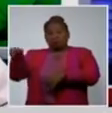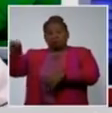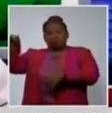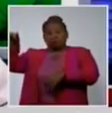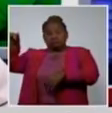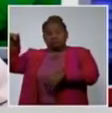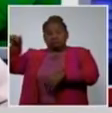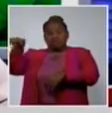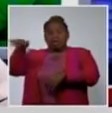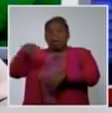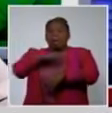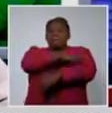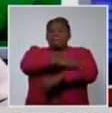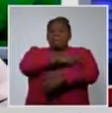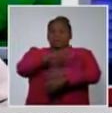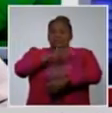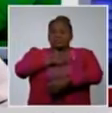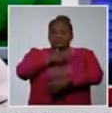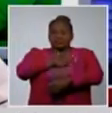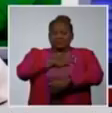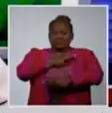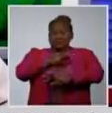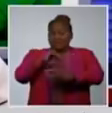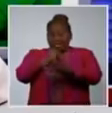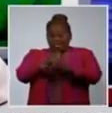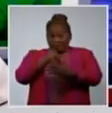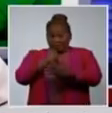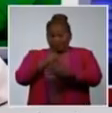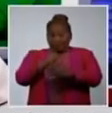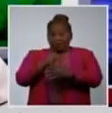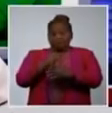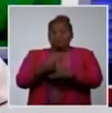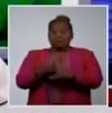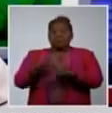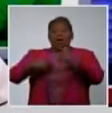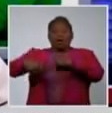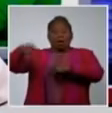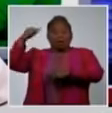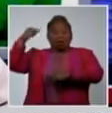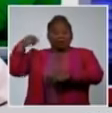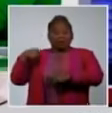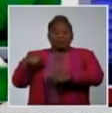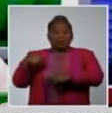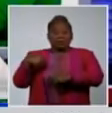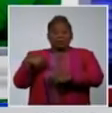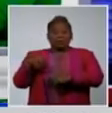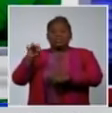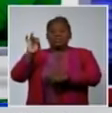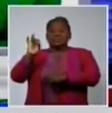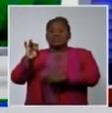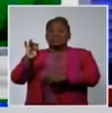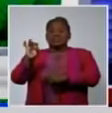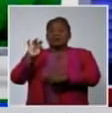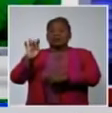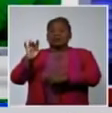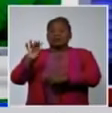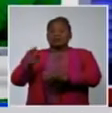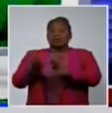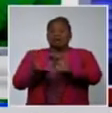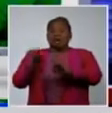diagnosticado y award 715 altas en el día